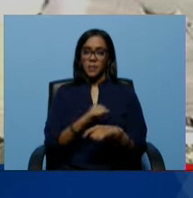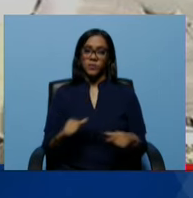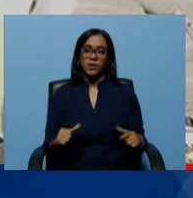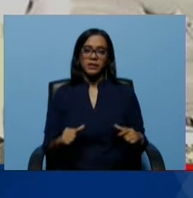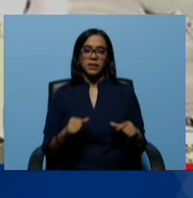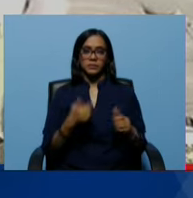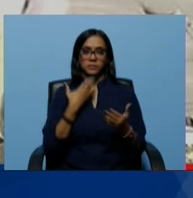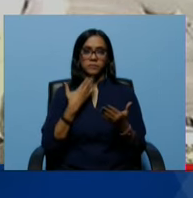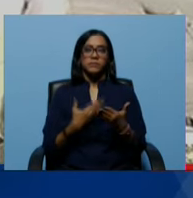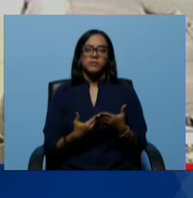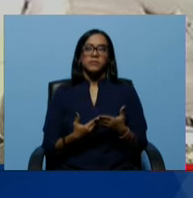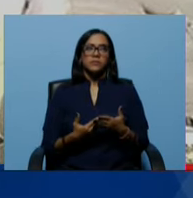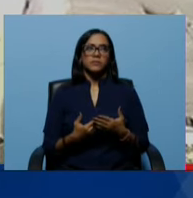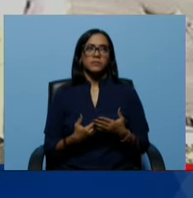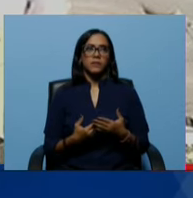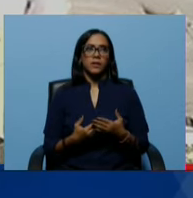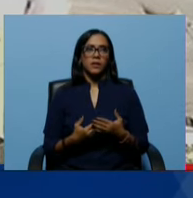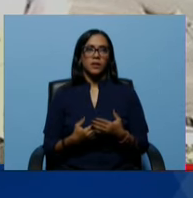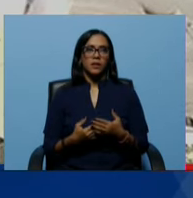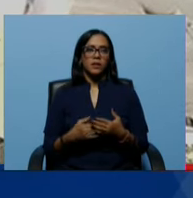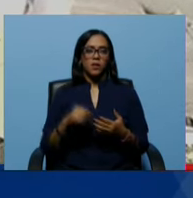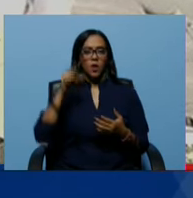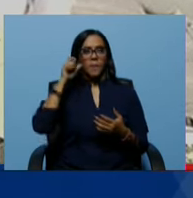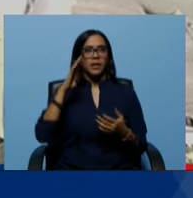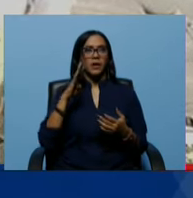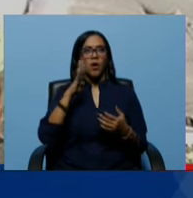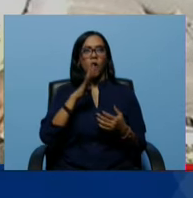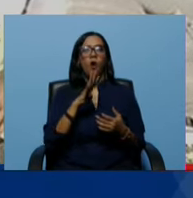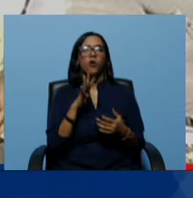país, Dios mediante,